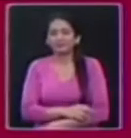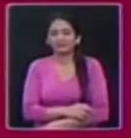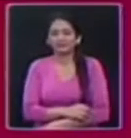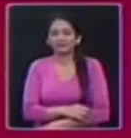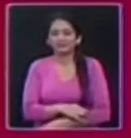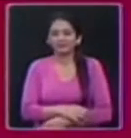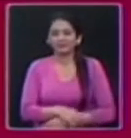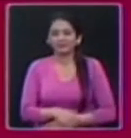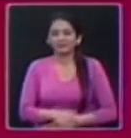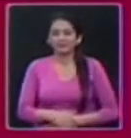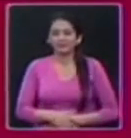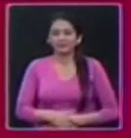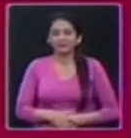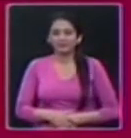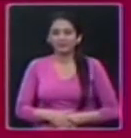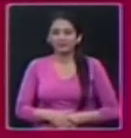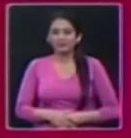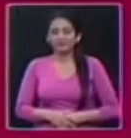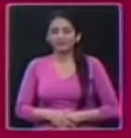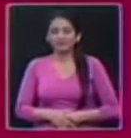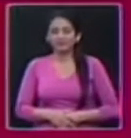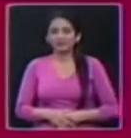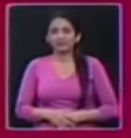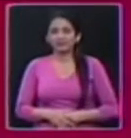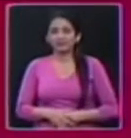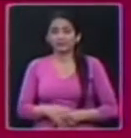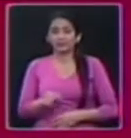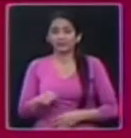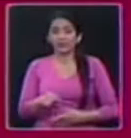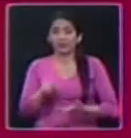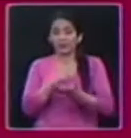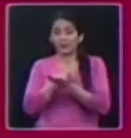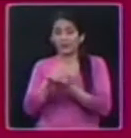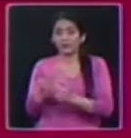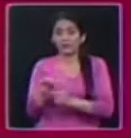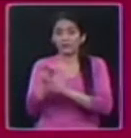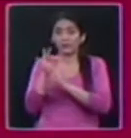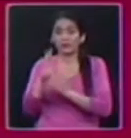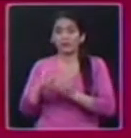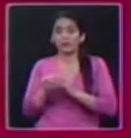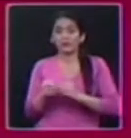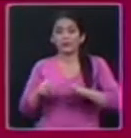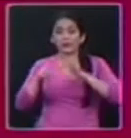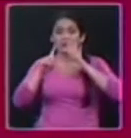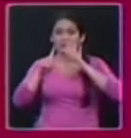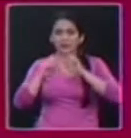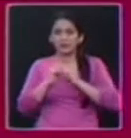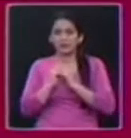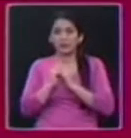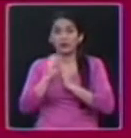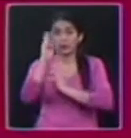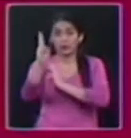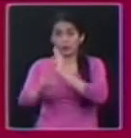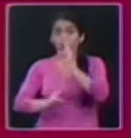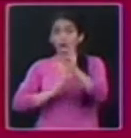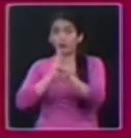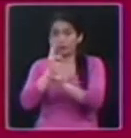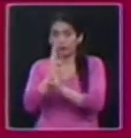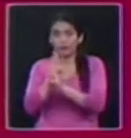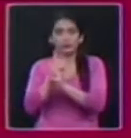en cuanto a proyectos sociales. Andrea, esta será la sexta edición de Global Money Week, que es una celebración mundial que busca